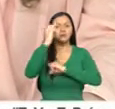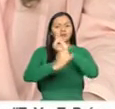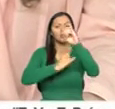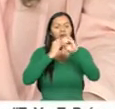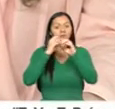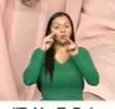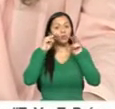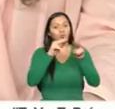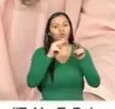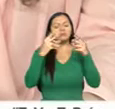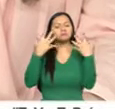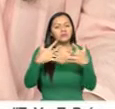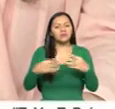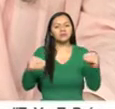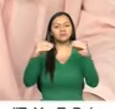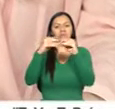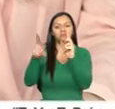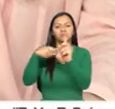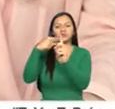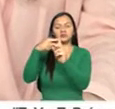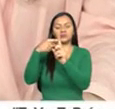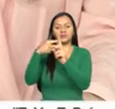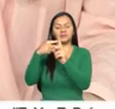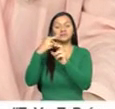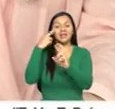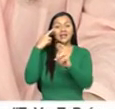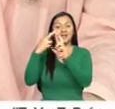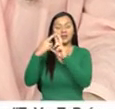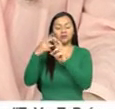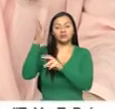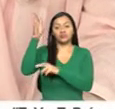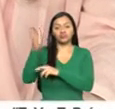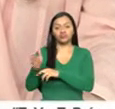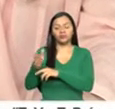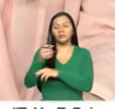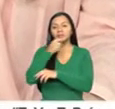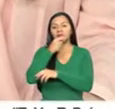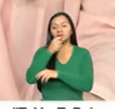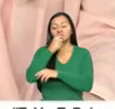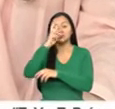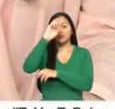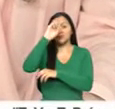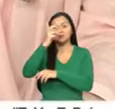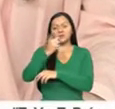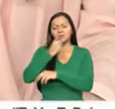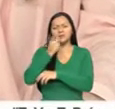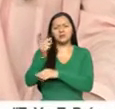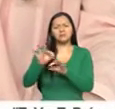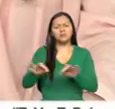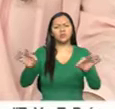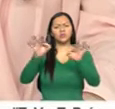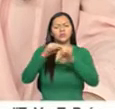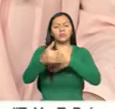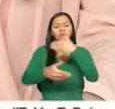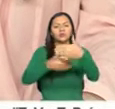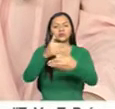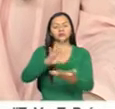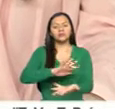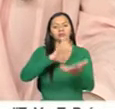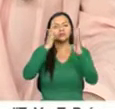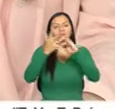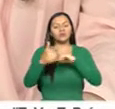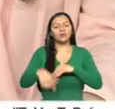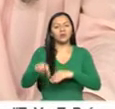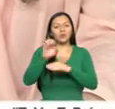es valorada de manera positiva. El reconocido periodista dominicano Ricardo Nieves destacó el proceso de cambio emprendido en